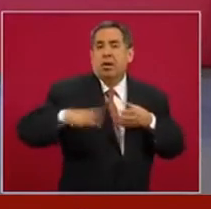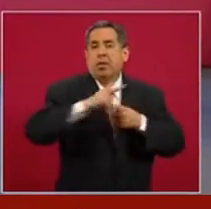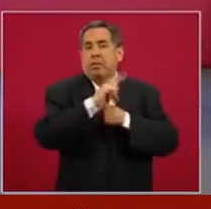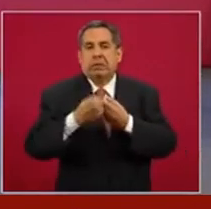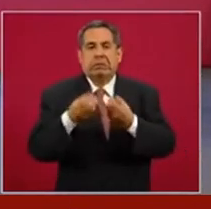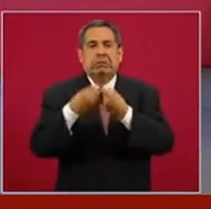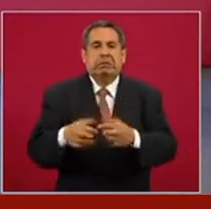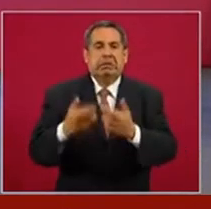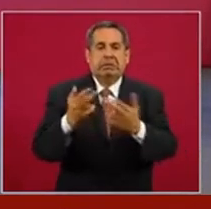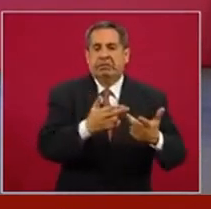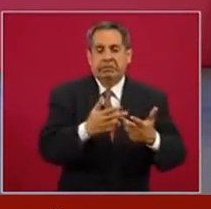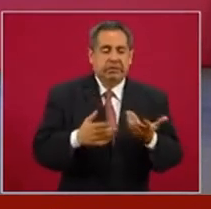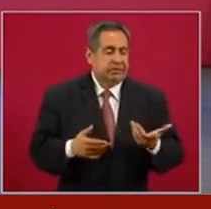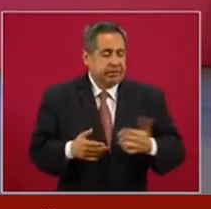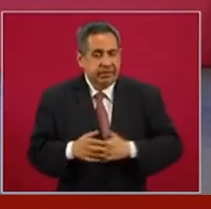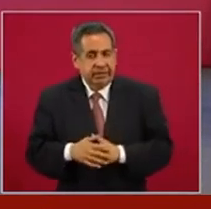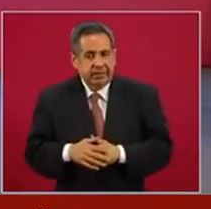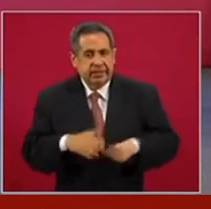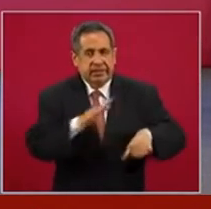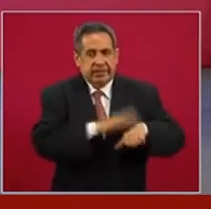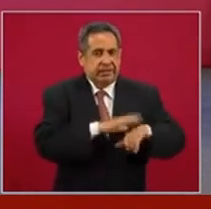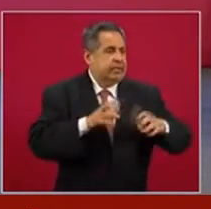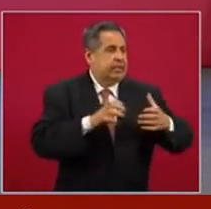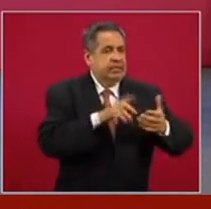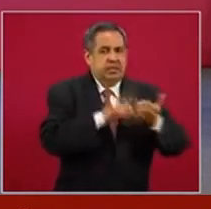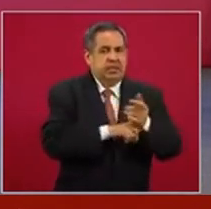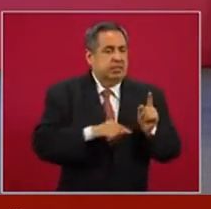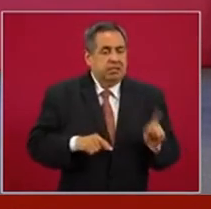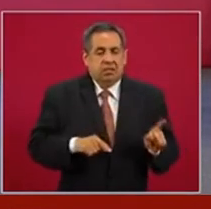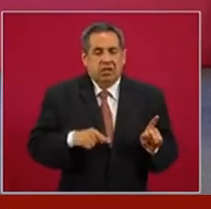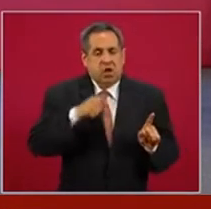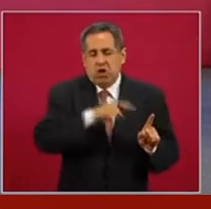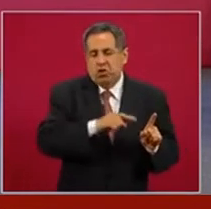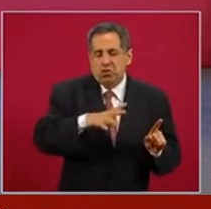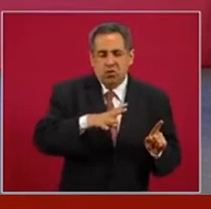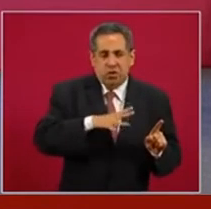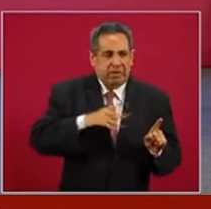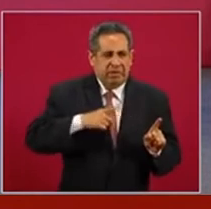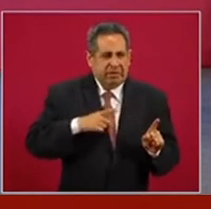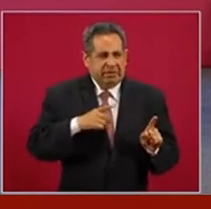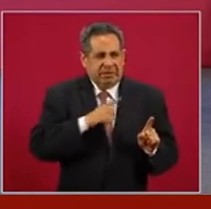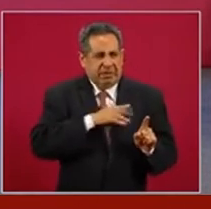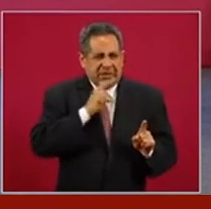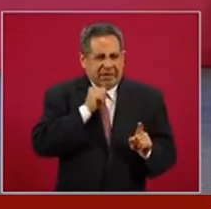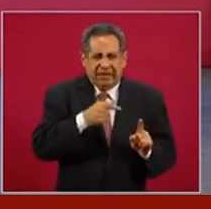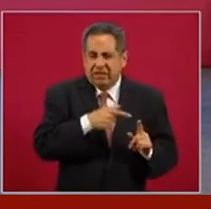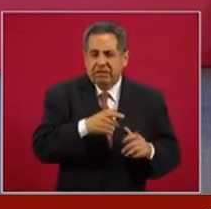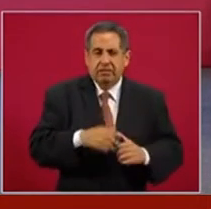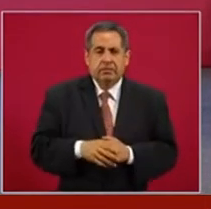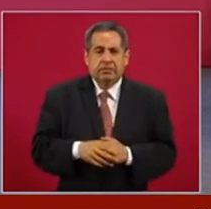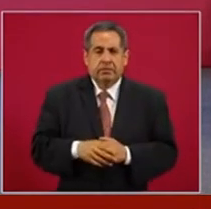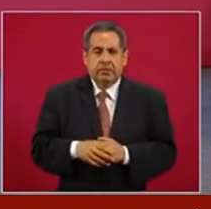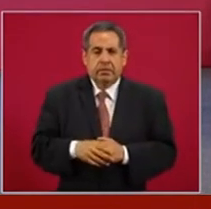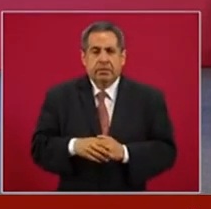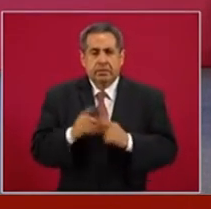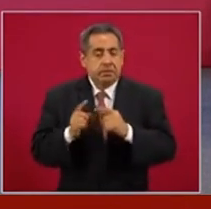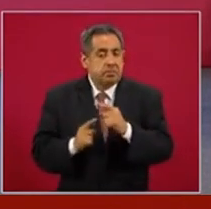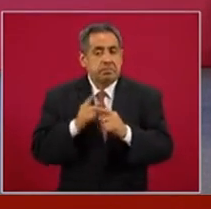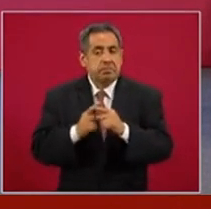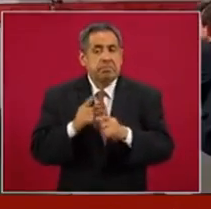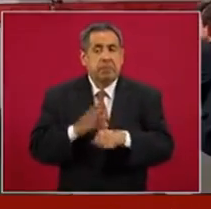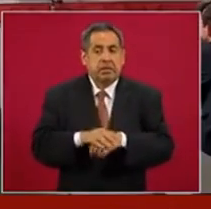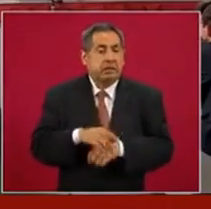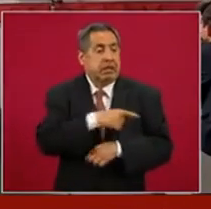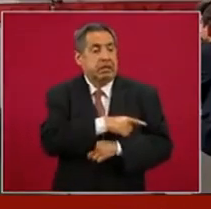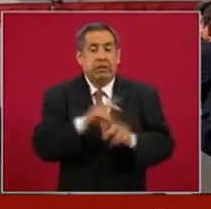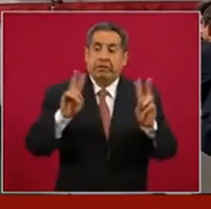así, más allá de la repulsa ciudadana, no tienen nada que temer. En suma, la supuesta defensa